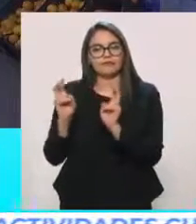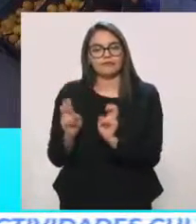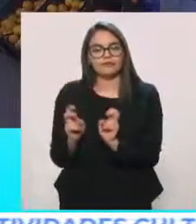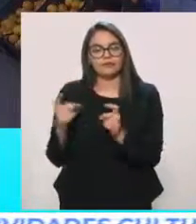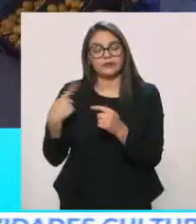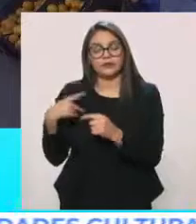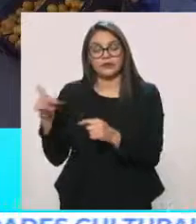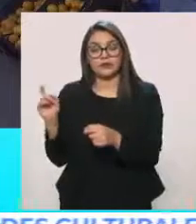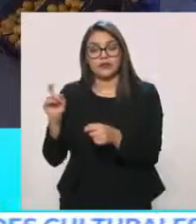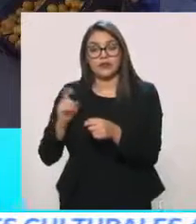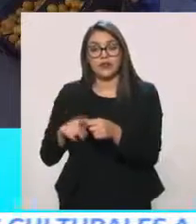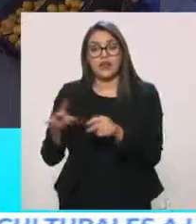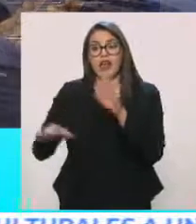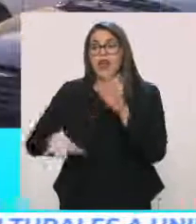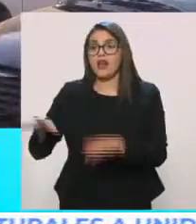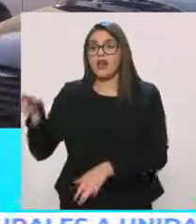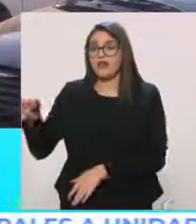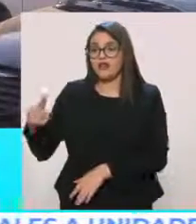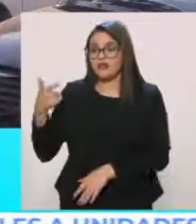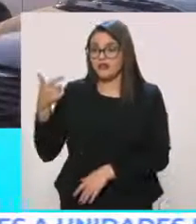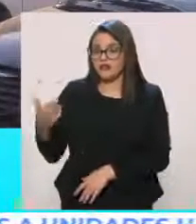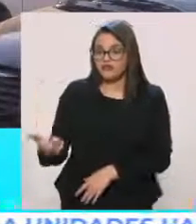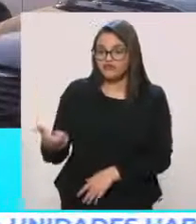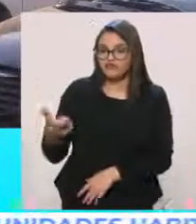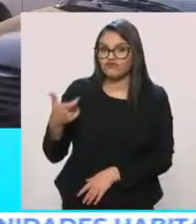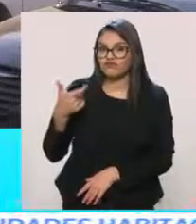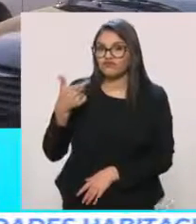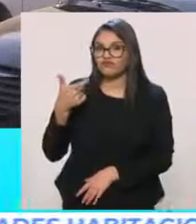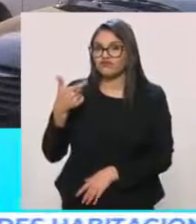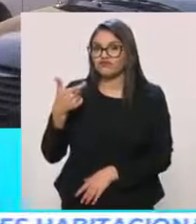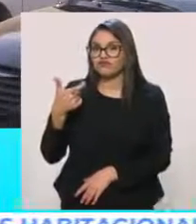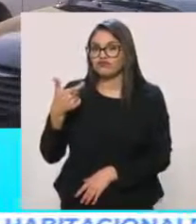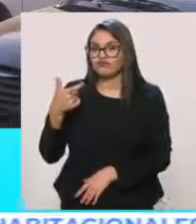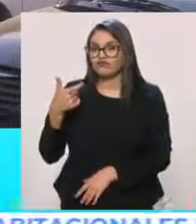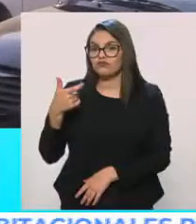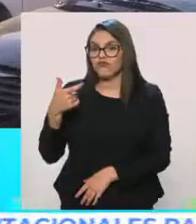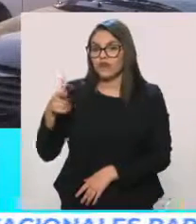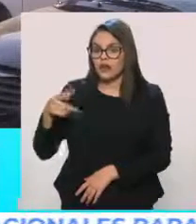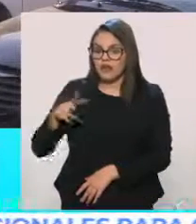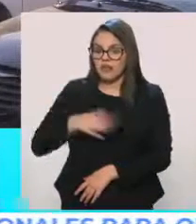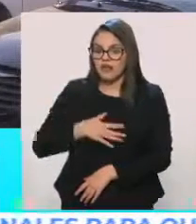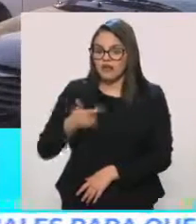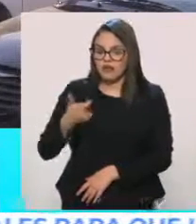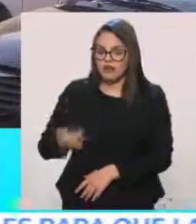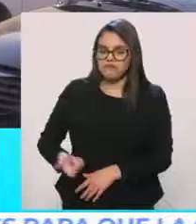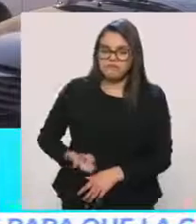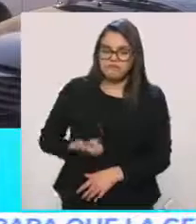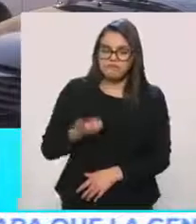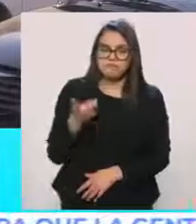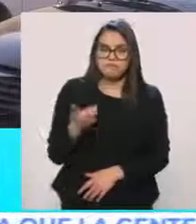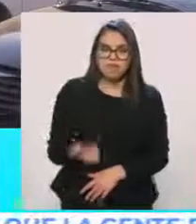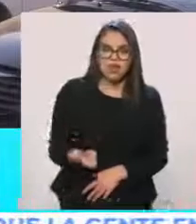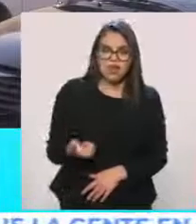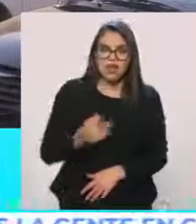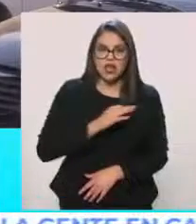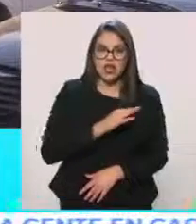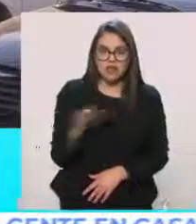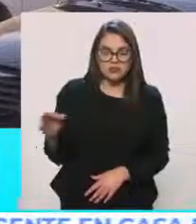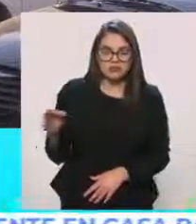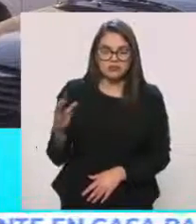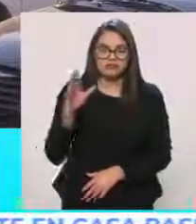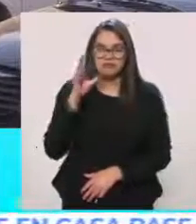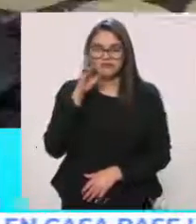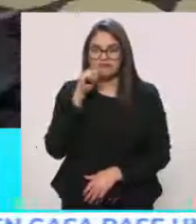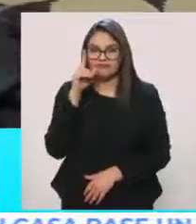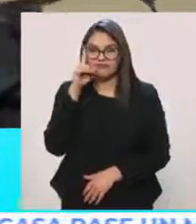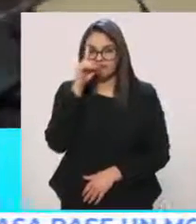no cuentan con los recursos para tener con sus propios medios la posibilidad de